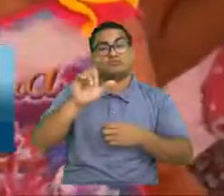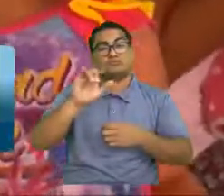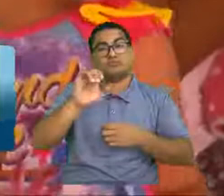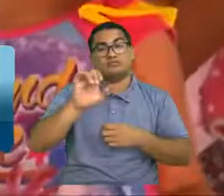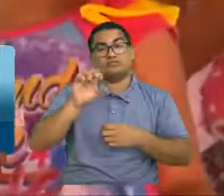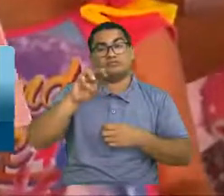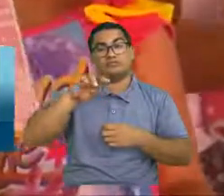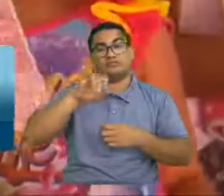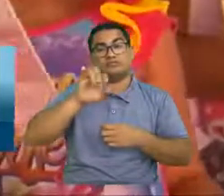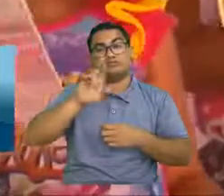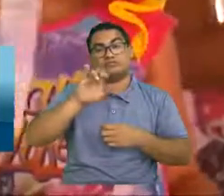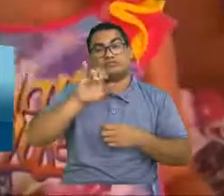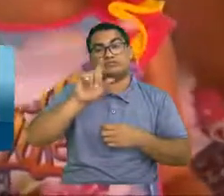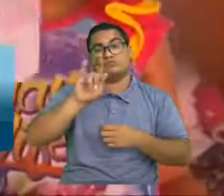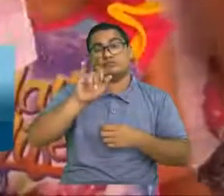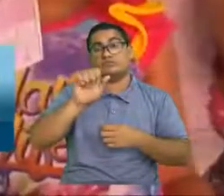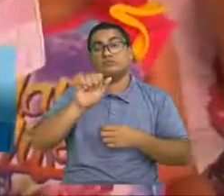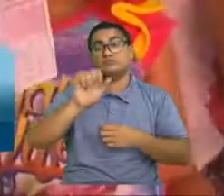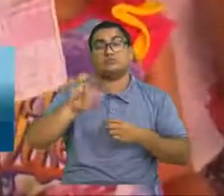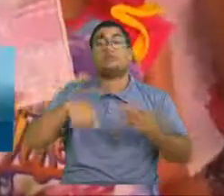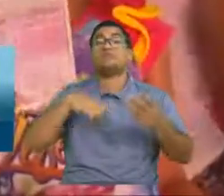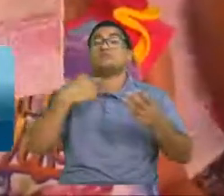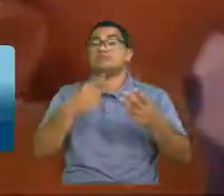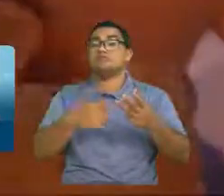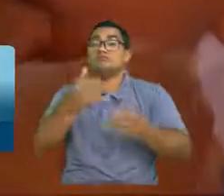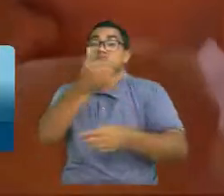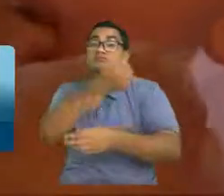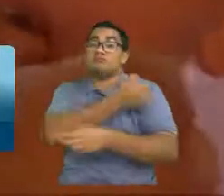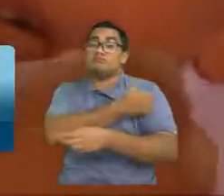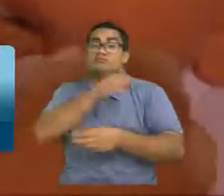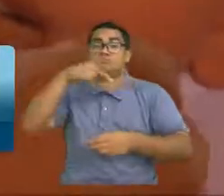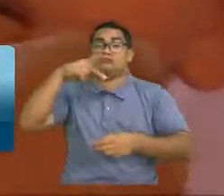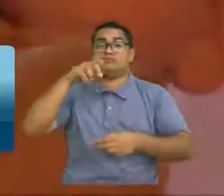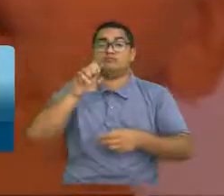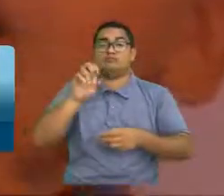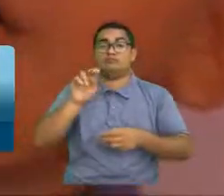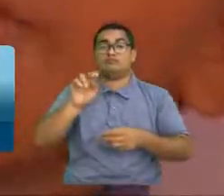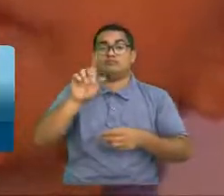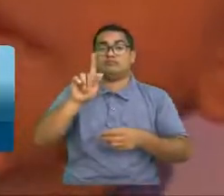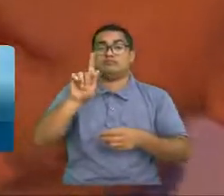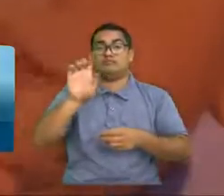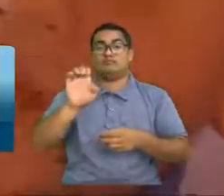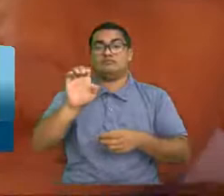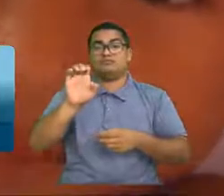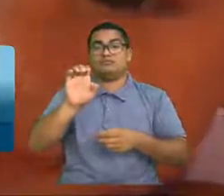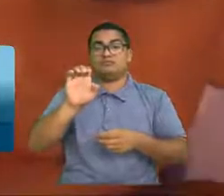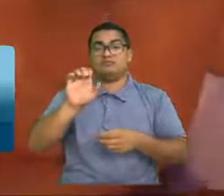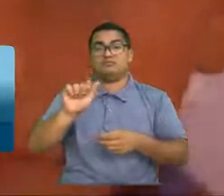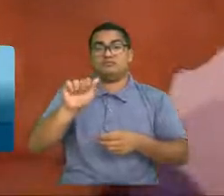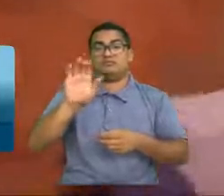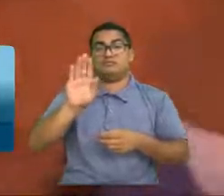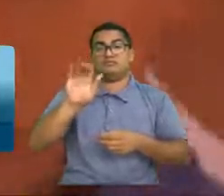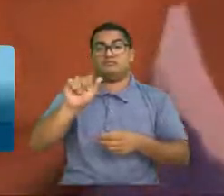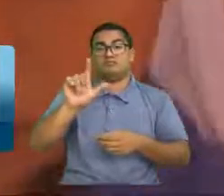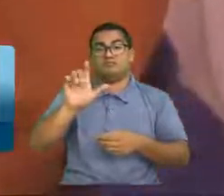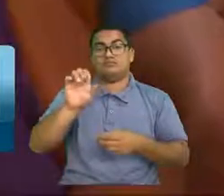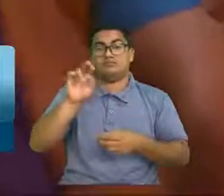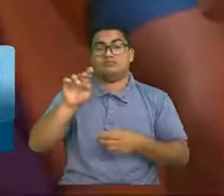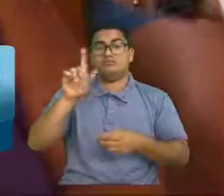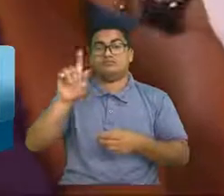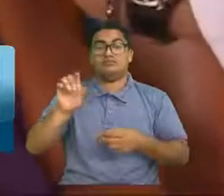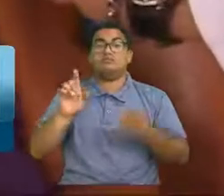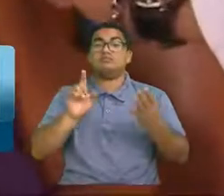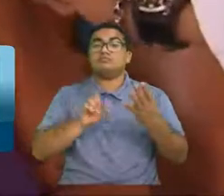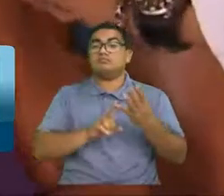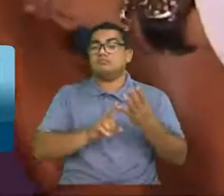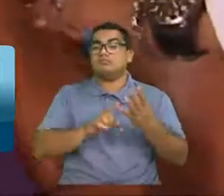pentavalente, también es inyectada, que previene contra disteria, tiferina y tétano. Ahí van se le pone neumococo,